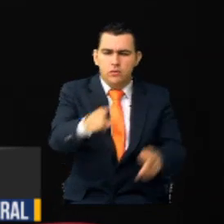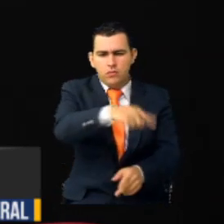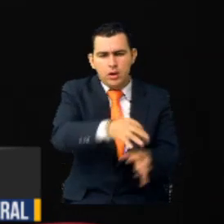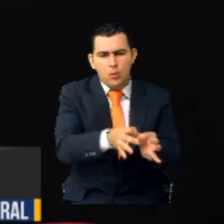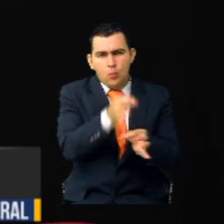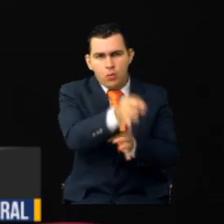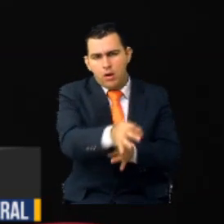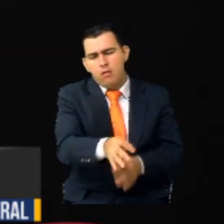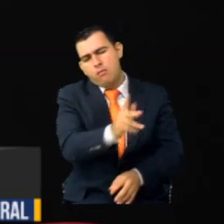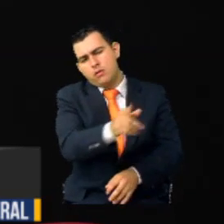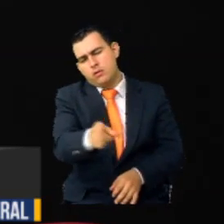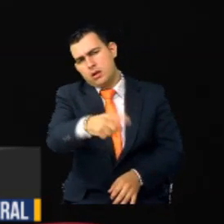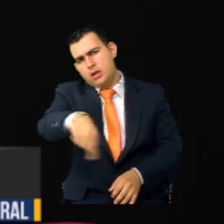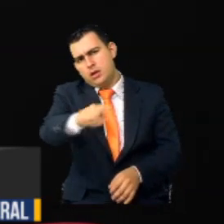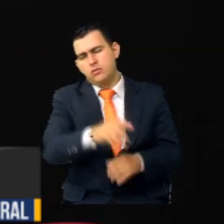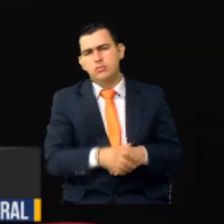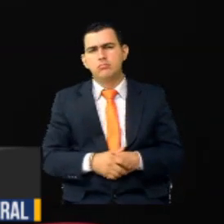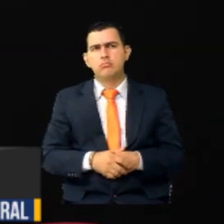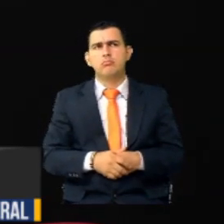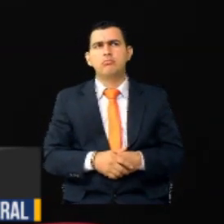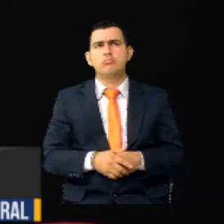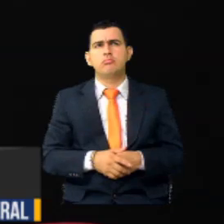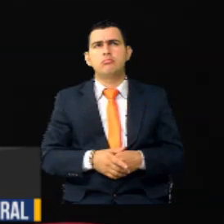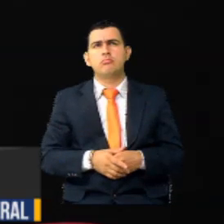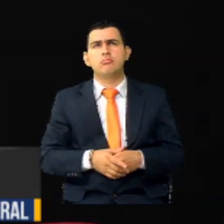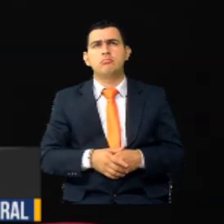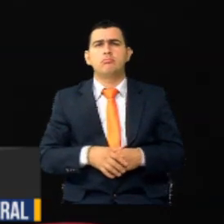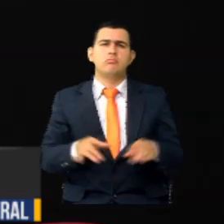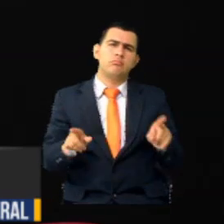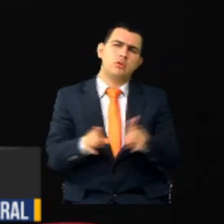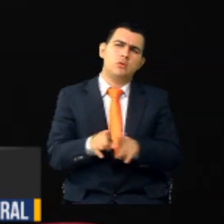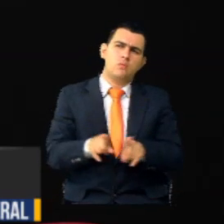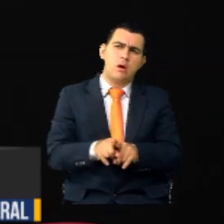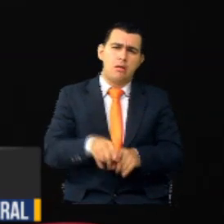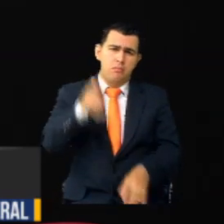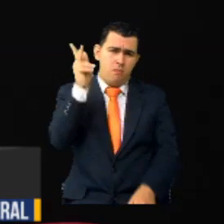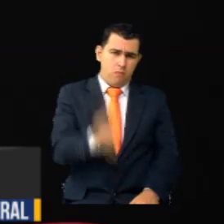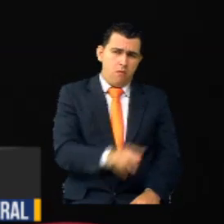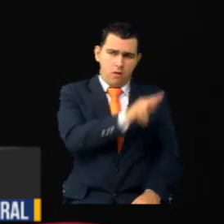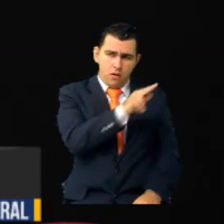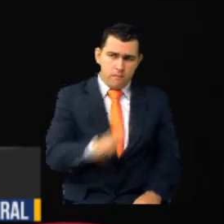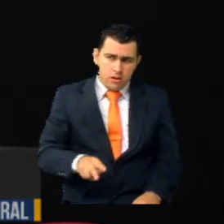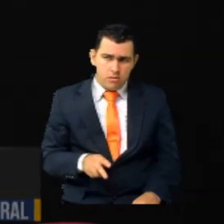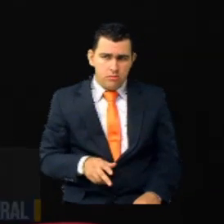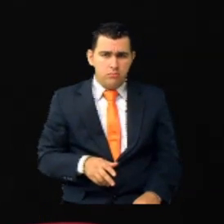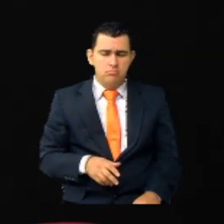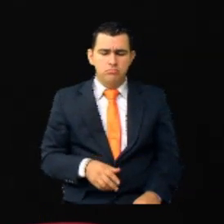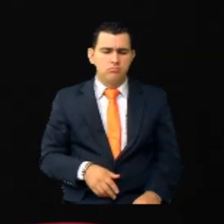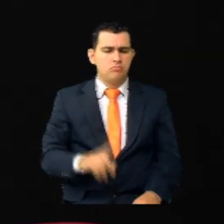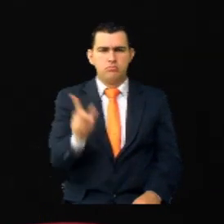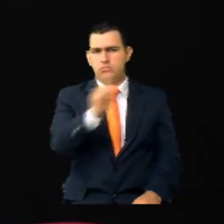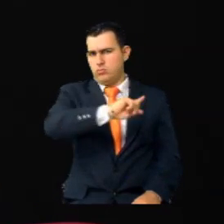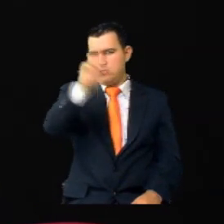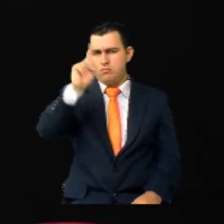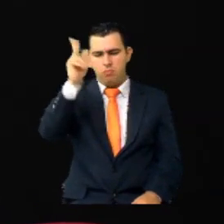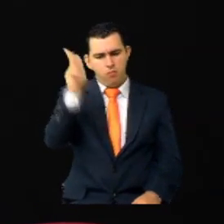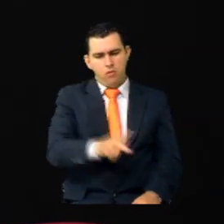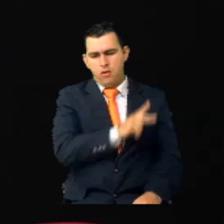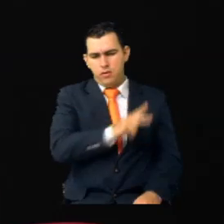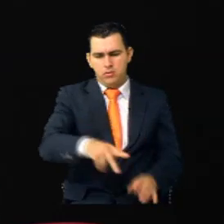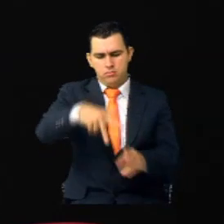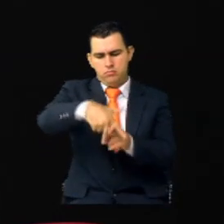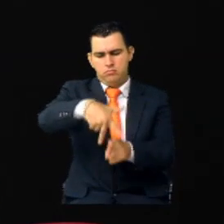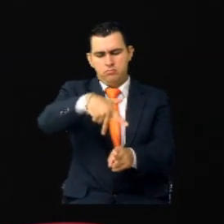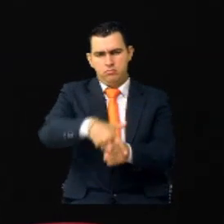la gente, no va a haber ninguna restricción en nuestros 4 años de gobierno. Se